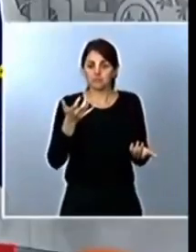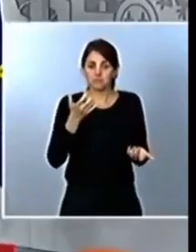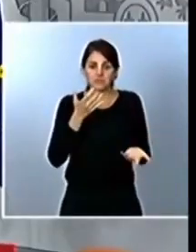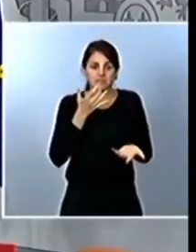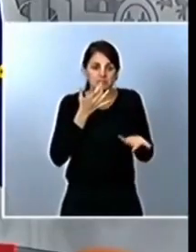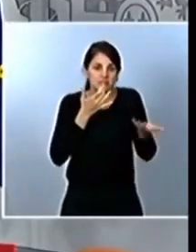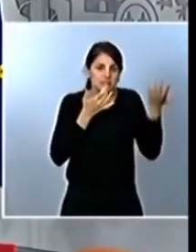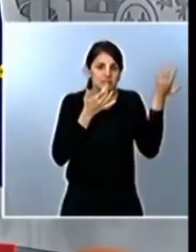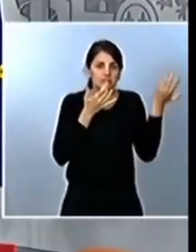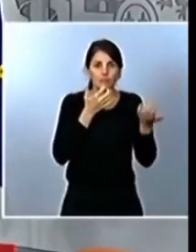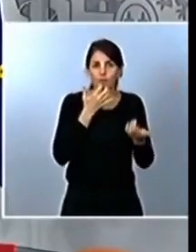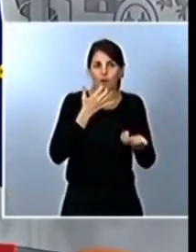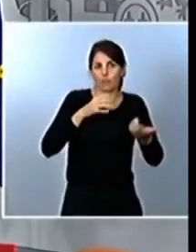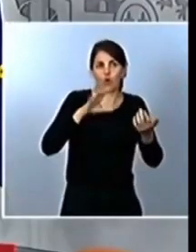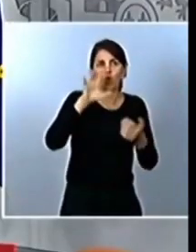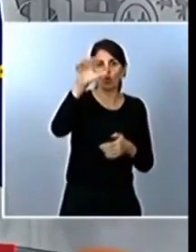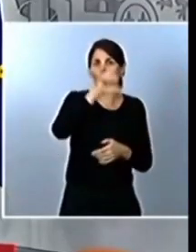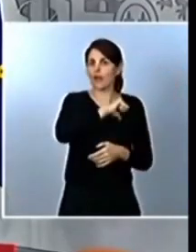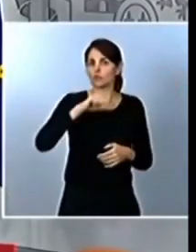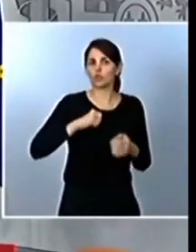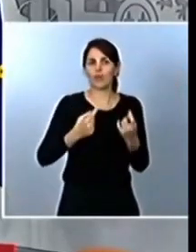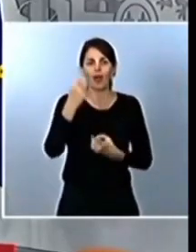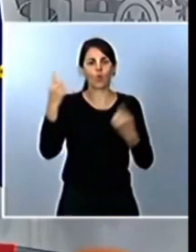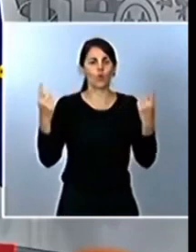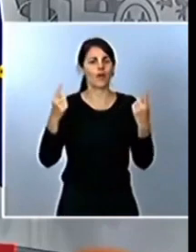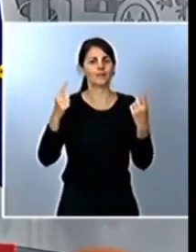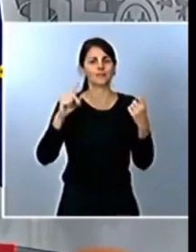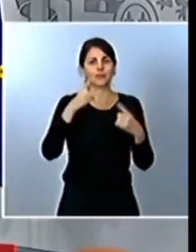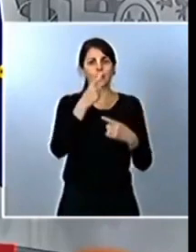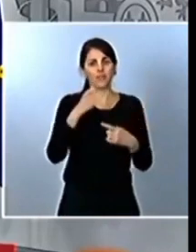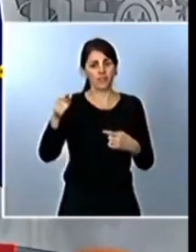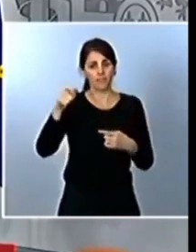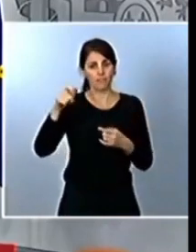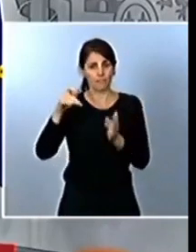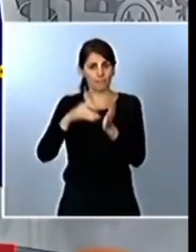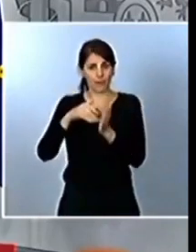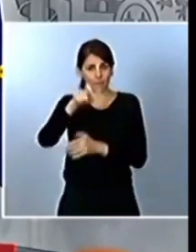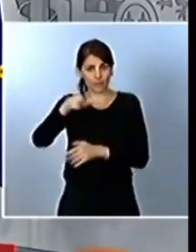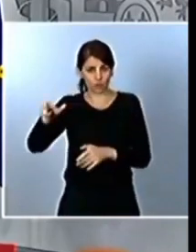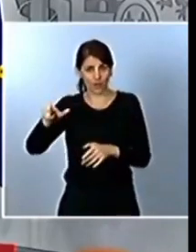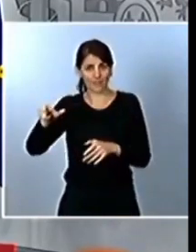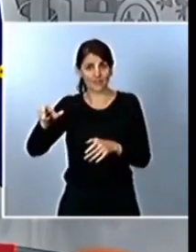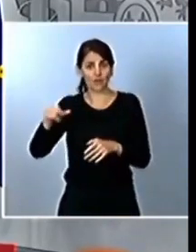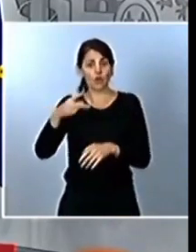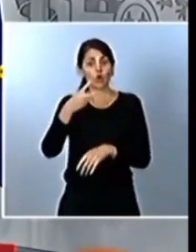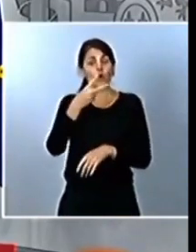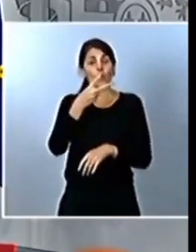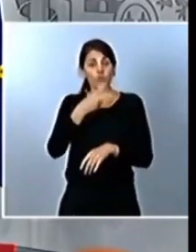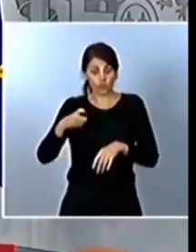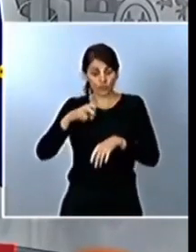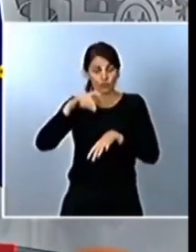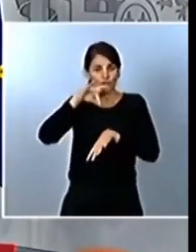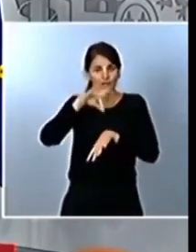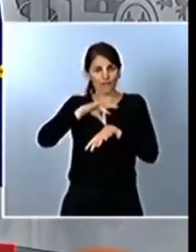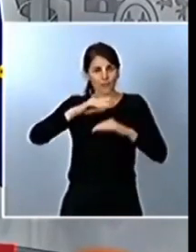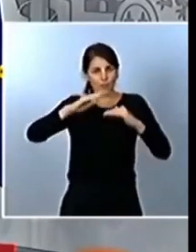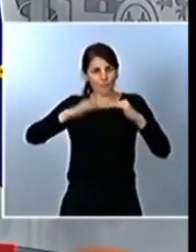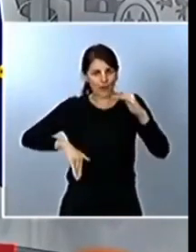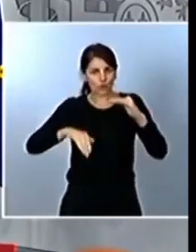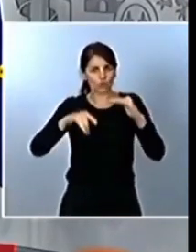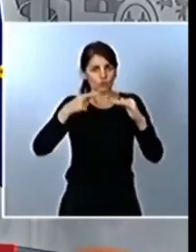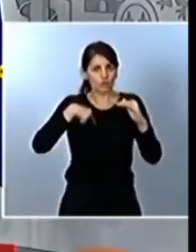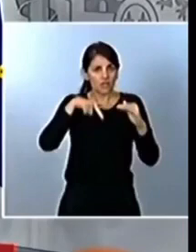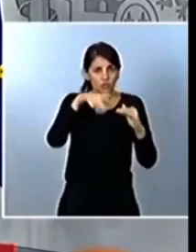los 250 casos, o si, como comentaba también en su intervención, habrá que